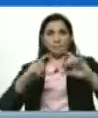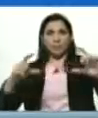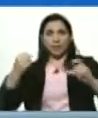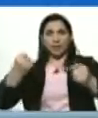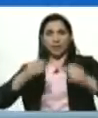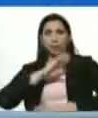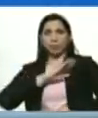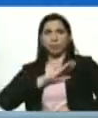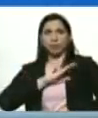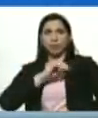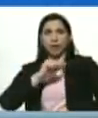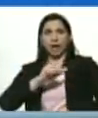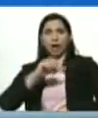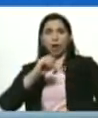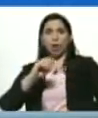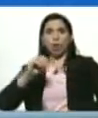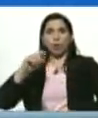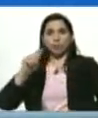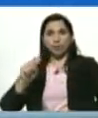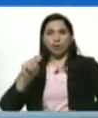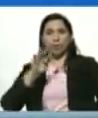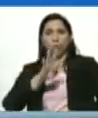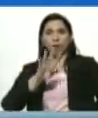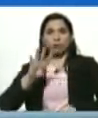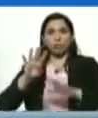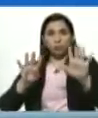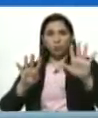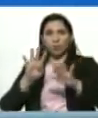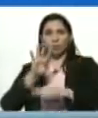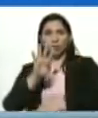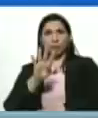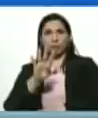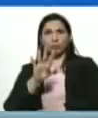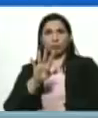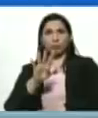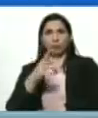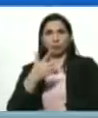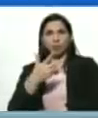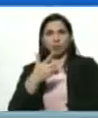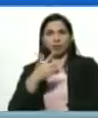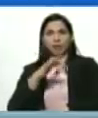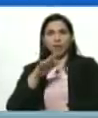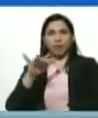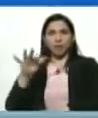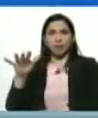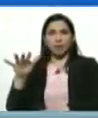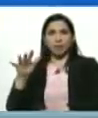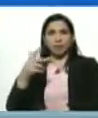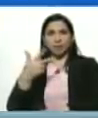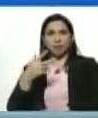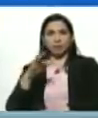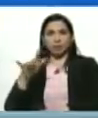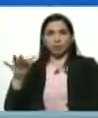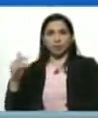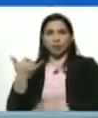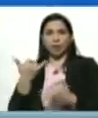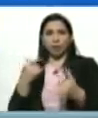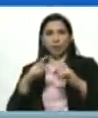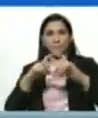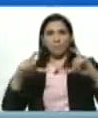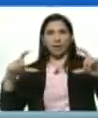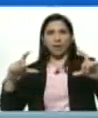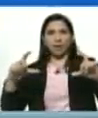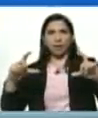mío era a ot 494 eran tres letras y tres números ahora es una plata